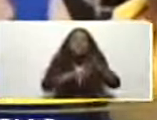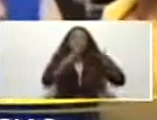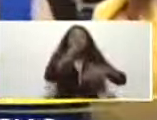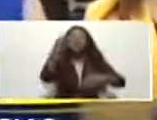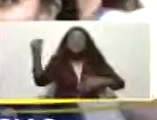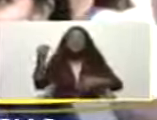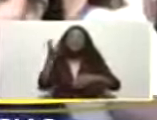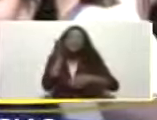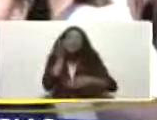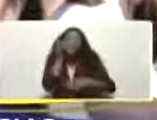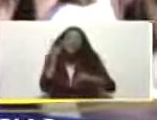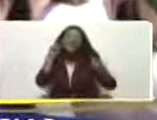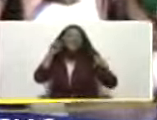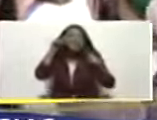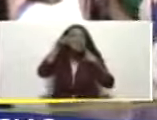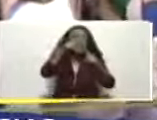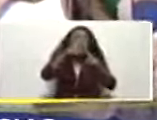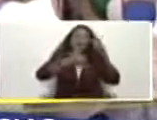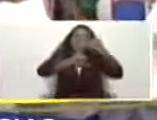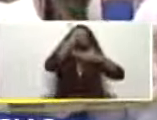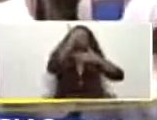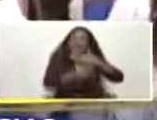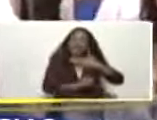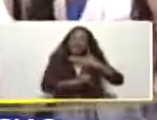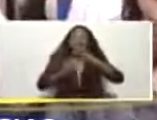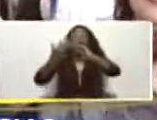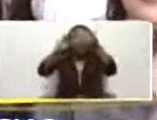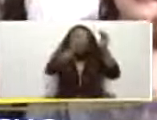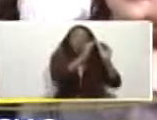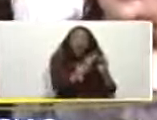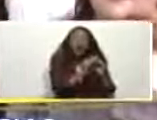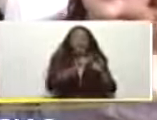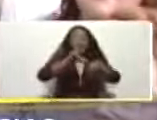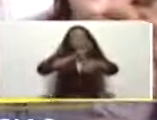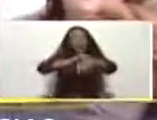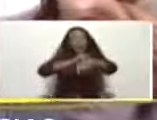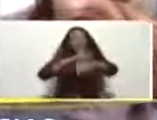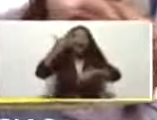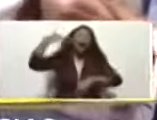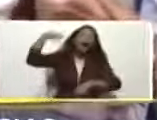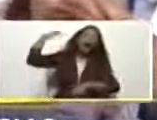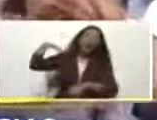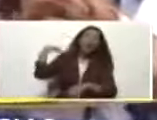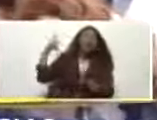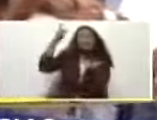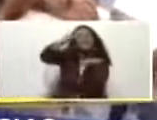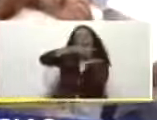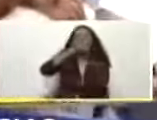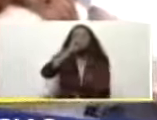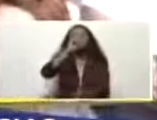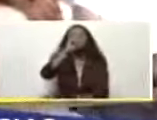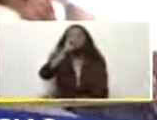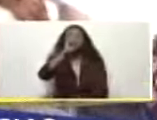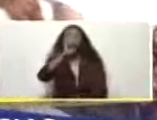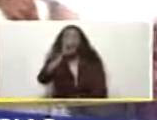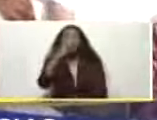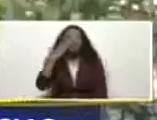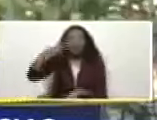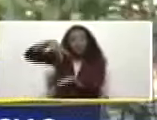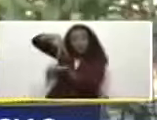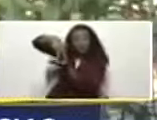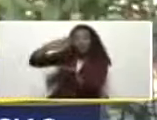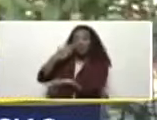mujeres vinculadas directamente a los proyectos. Pero que cuando la doctora Marinés Longar, que está presente aquí, Marinés, levántate para que te